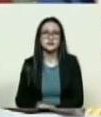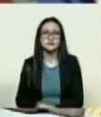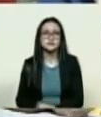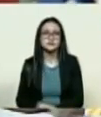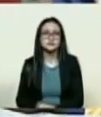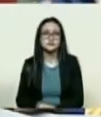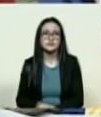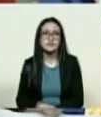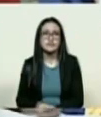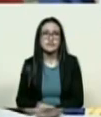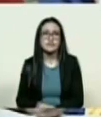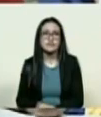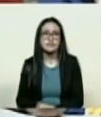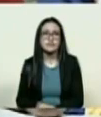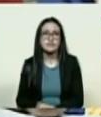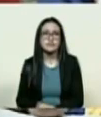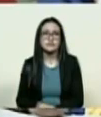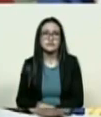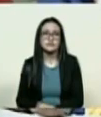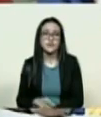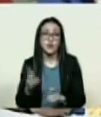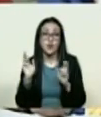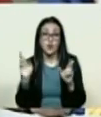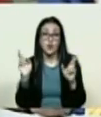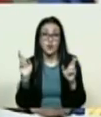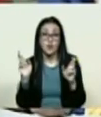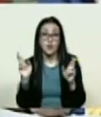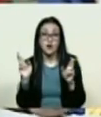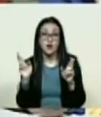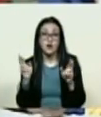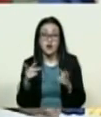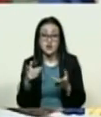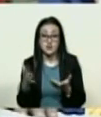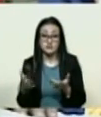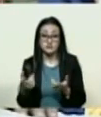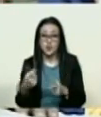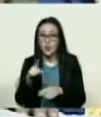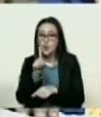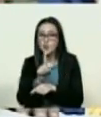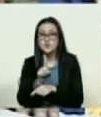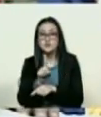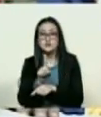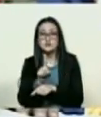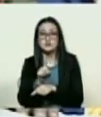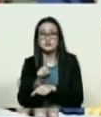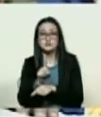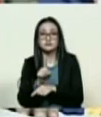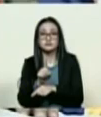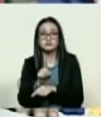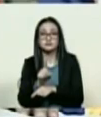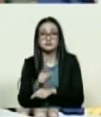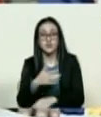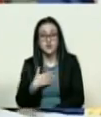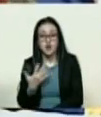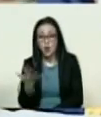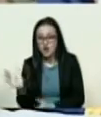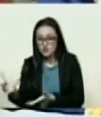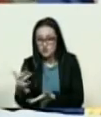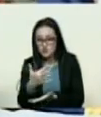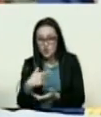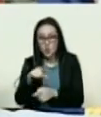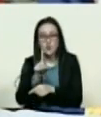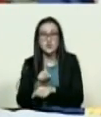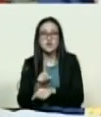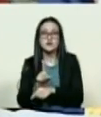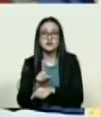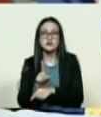también en campaña. Ojalá, mira, que ellos lograran tener un candidato único. ¿Qué más quisiéramos nosotros que ellos? No tienen candidato